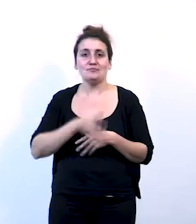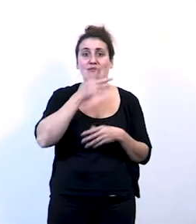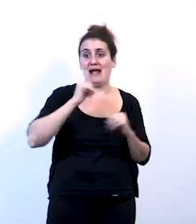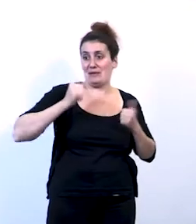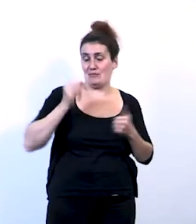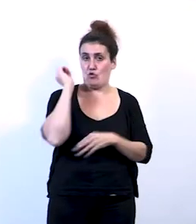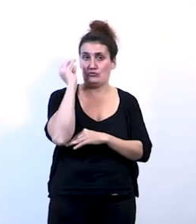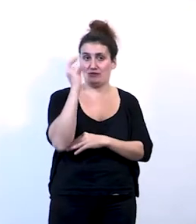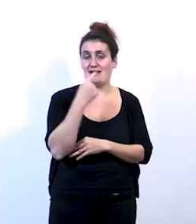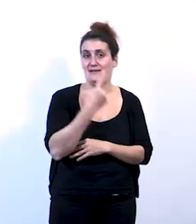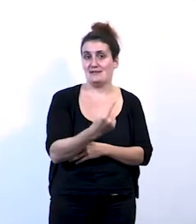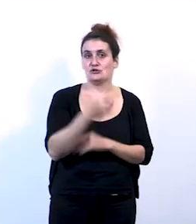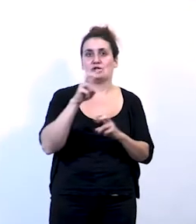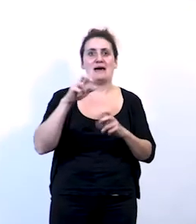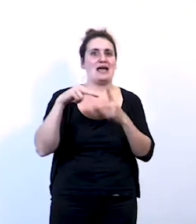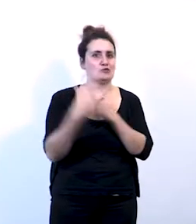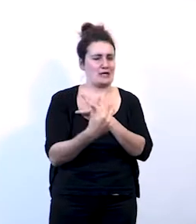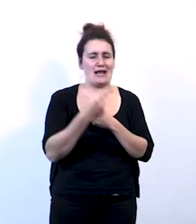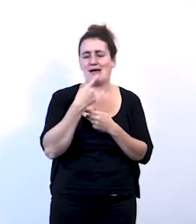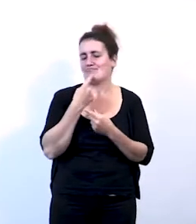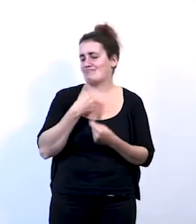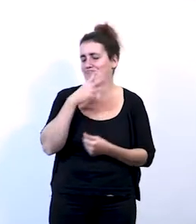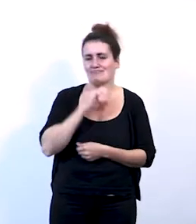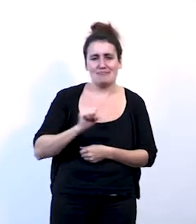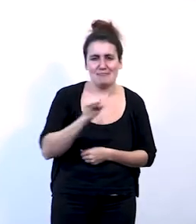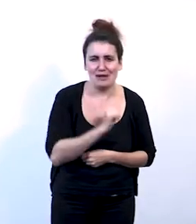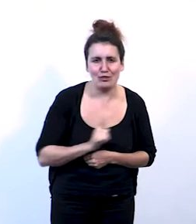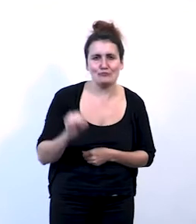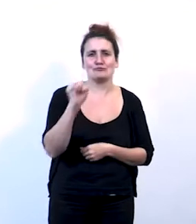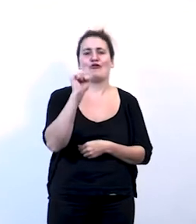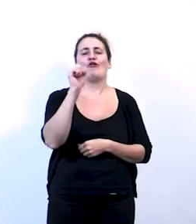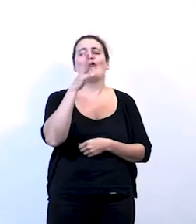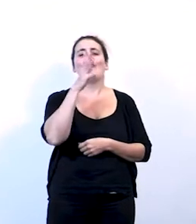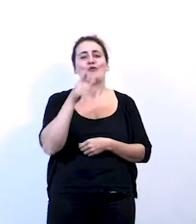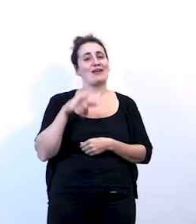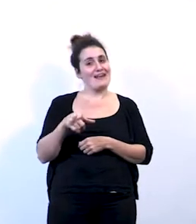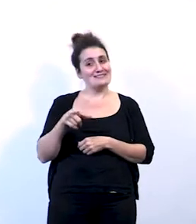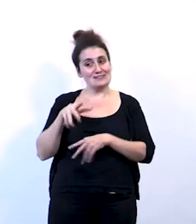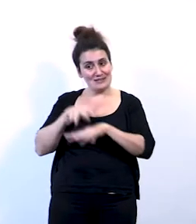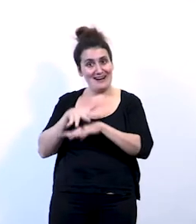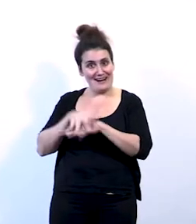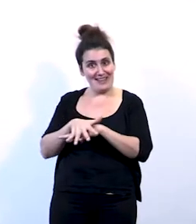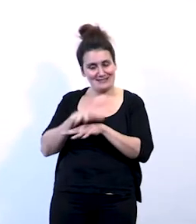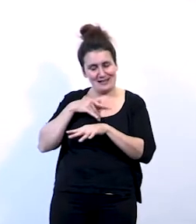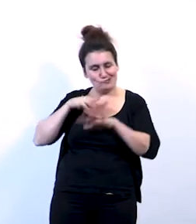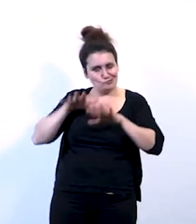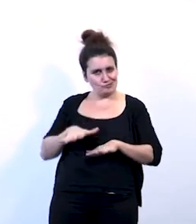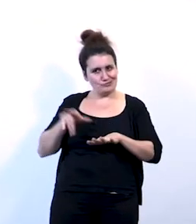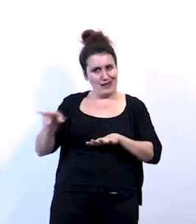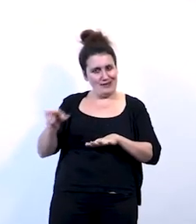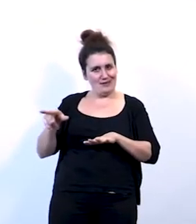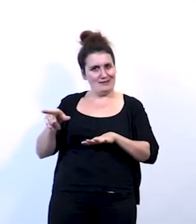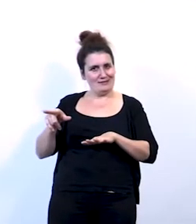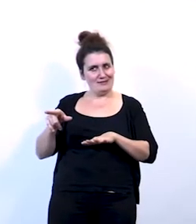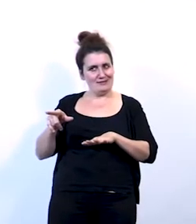charla has mencionado lo del euskera, me ha parecido precioso, Soraida, porque creo que esas son las redes que se quedan ahí, ¿no? No sé,